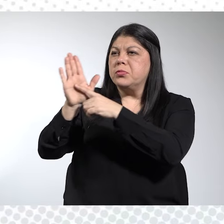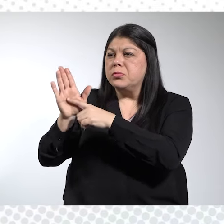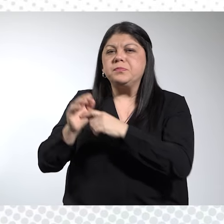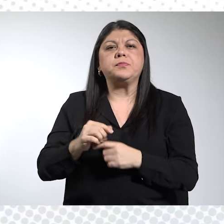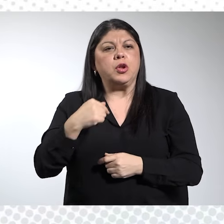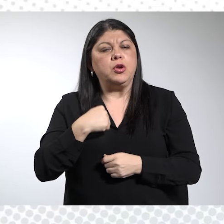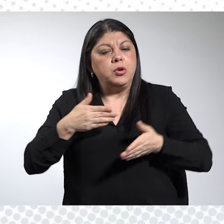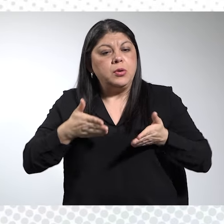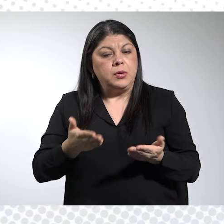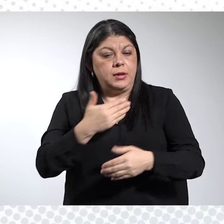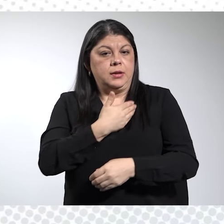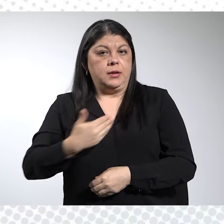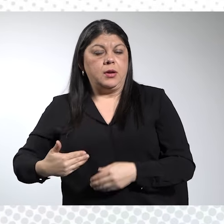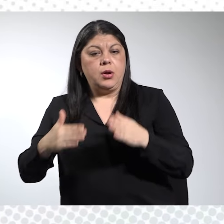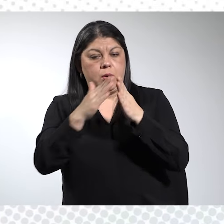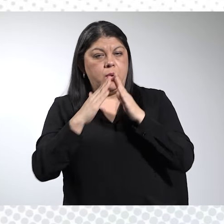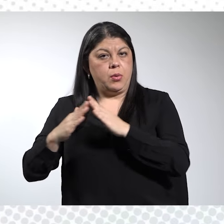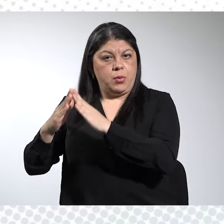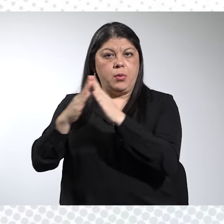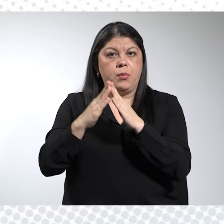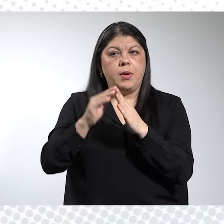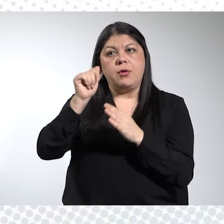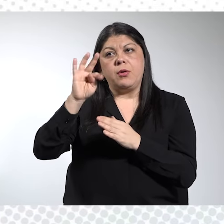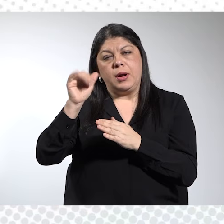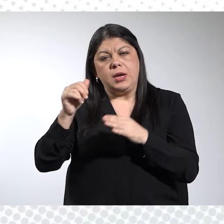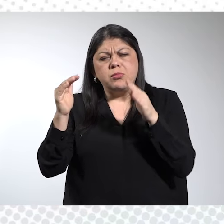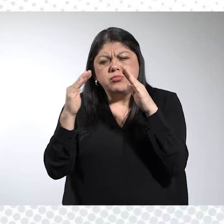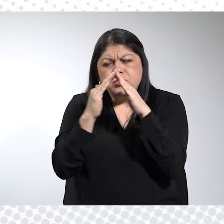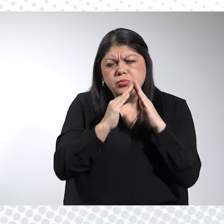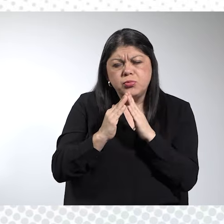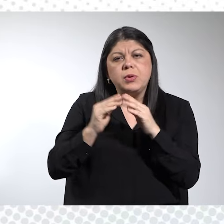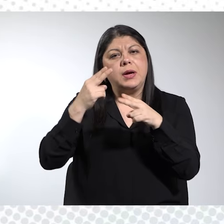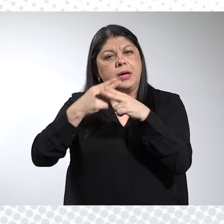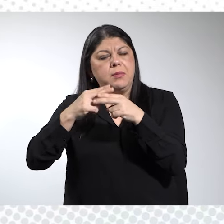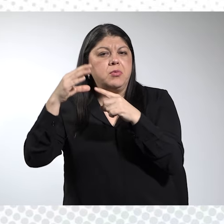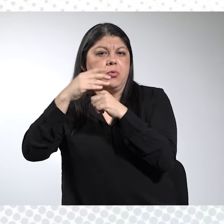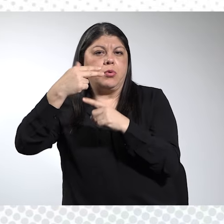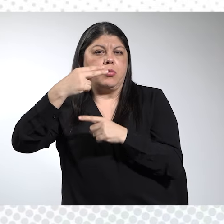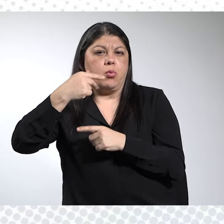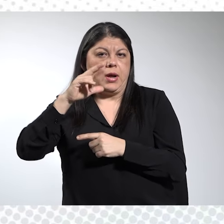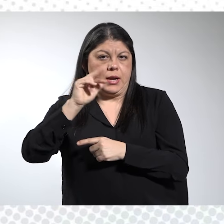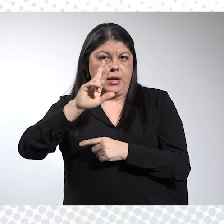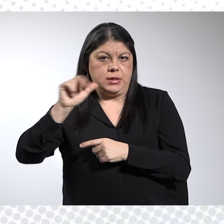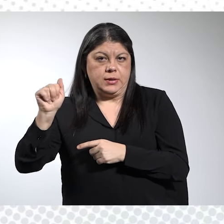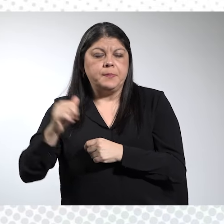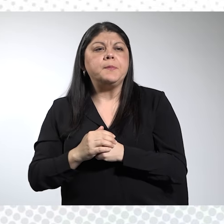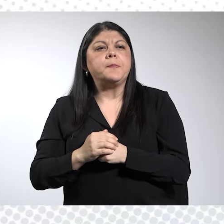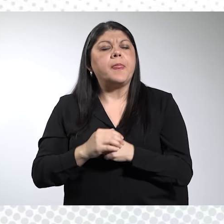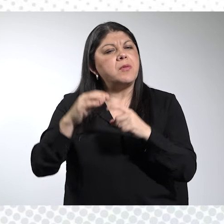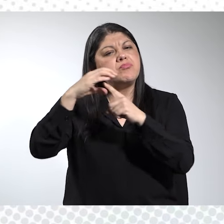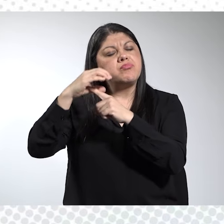Yo, soy nacido en Heredia, un barrio que se llama Barrio San José de Altagracia, pequeñito, mal llamado La Guaracha, todo el mundo lo conoce